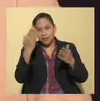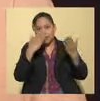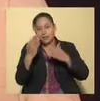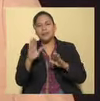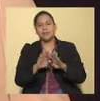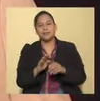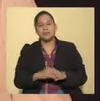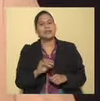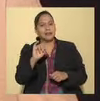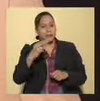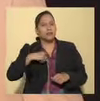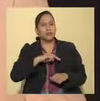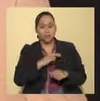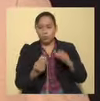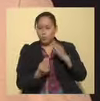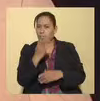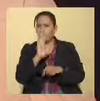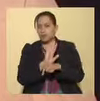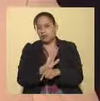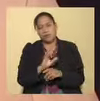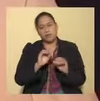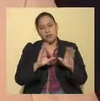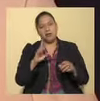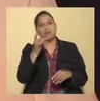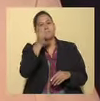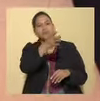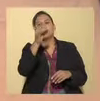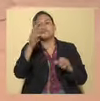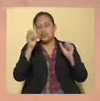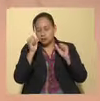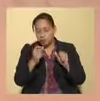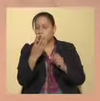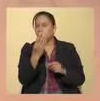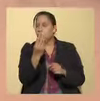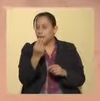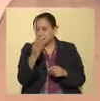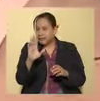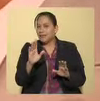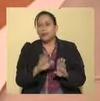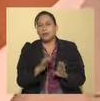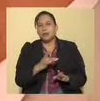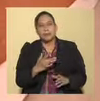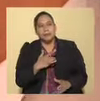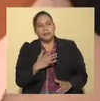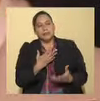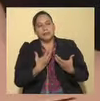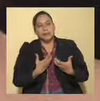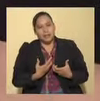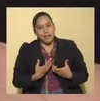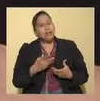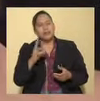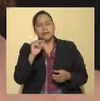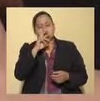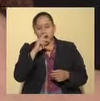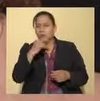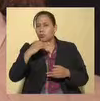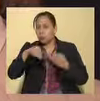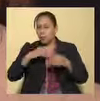exitoso? Formamos parte de esta nueva era, por supuesto que les va a dar calambres, taquicardia y de todo, pero